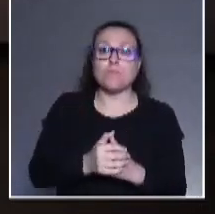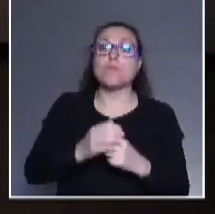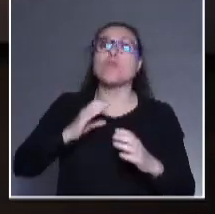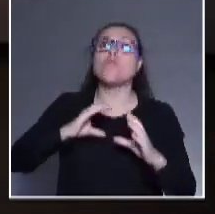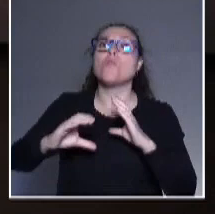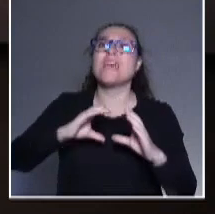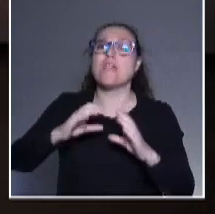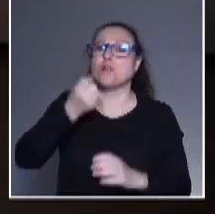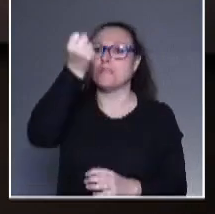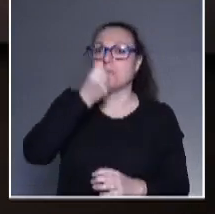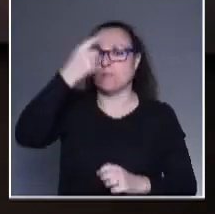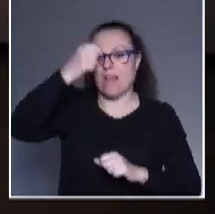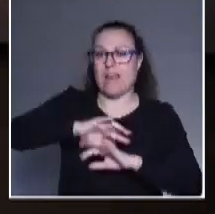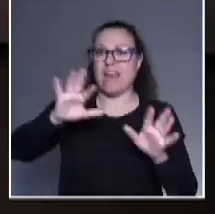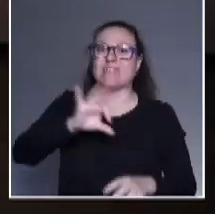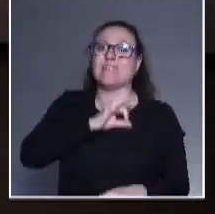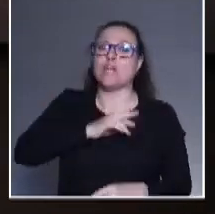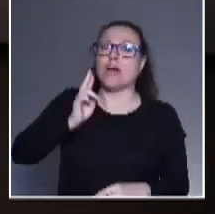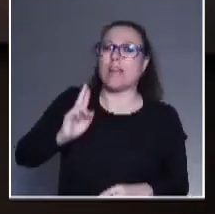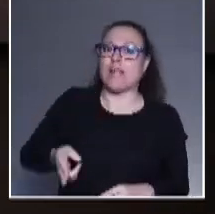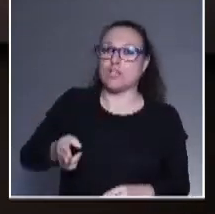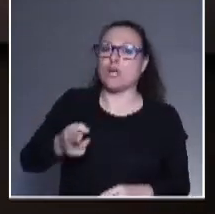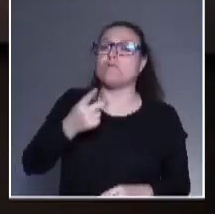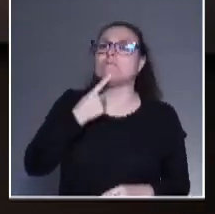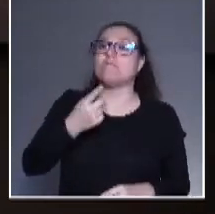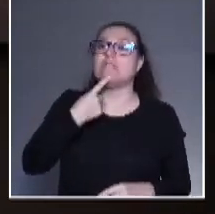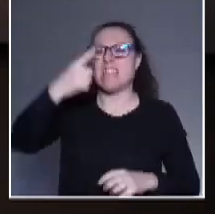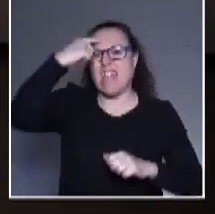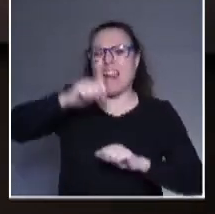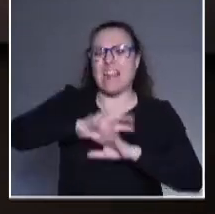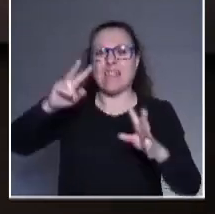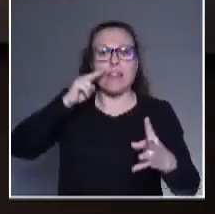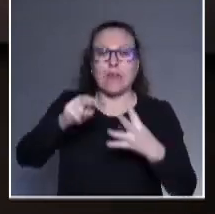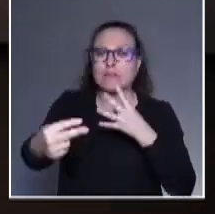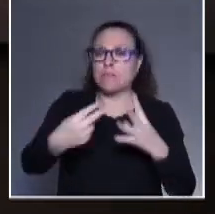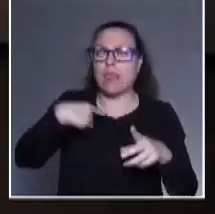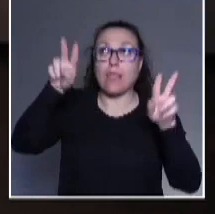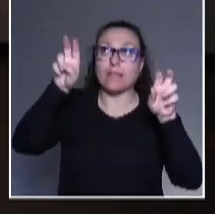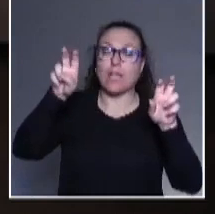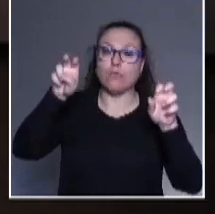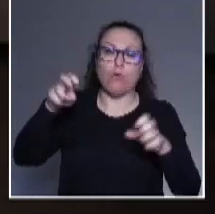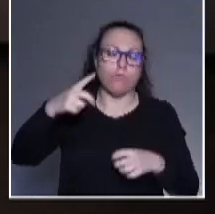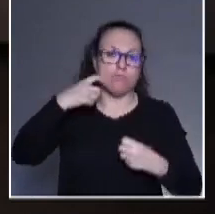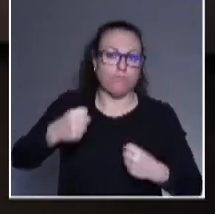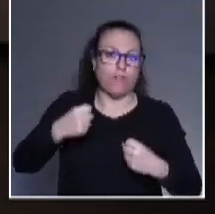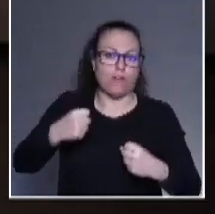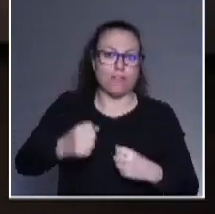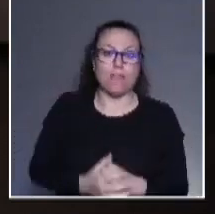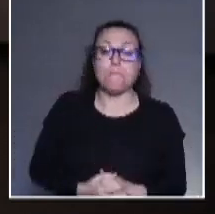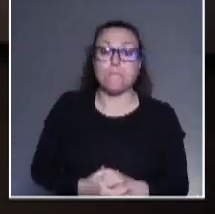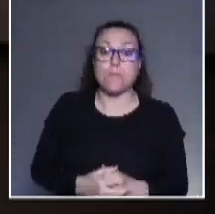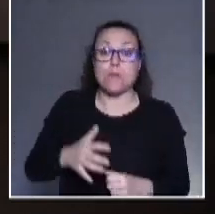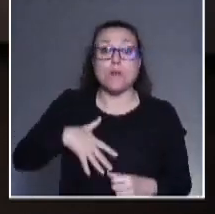Comunicación tributaria clara. El señor rector ha hecho alusión a la claridad y transparencia de este título contundente. Es